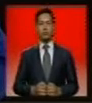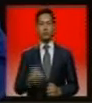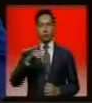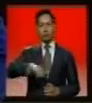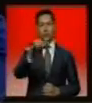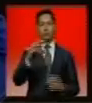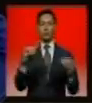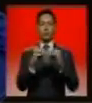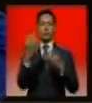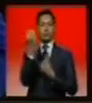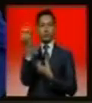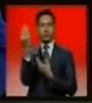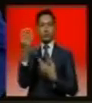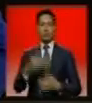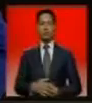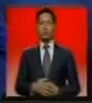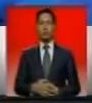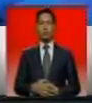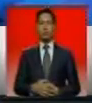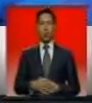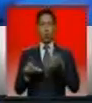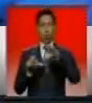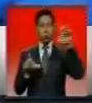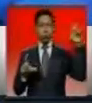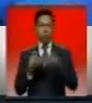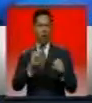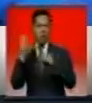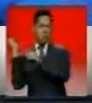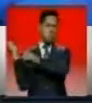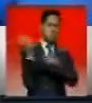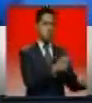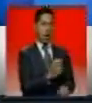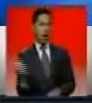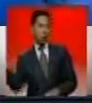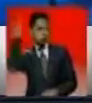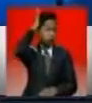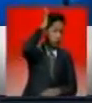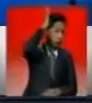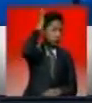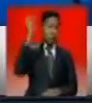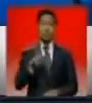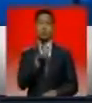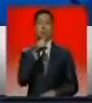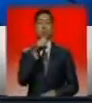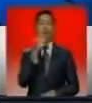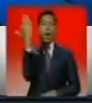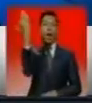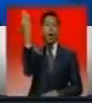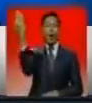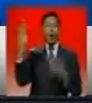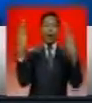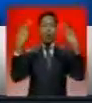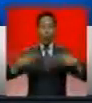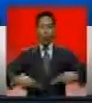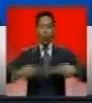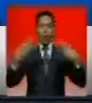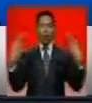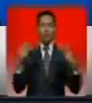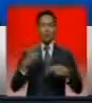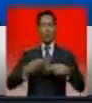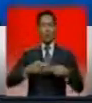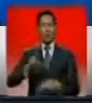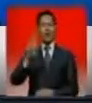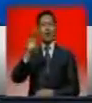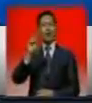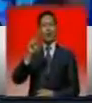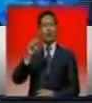Continuamos con más información. Con un garrote fue golpeado en la cabeza el alcalde de Guaquillas, Ronald Favara. El ataque se